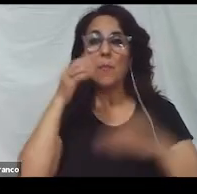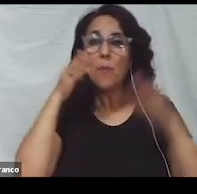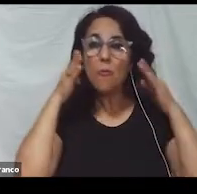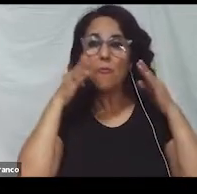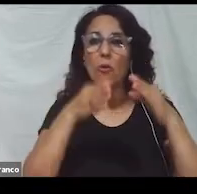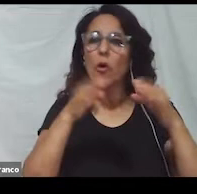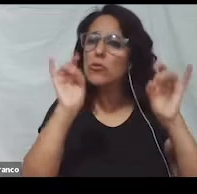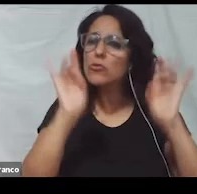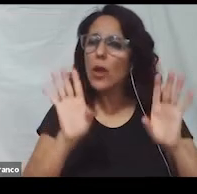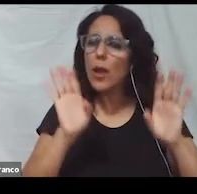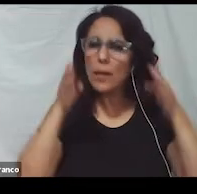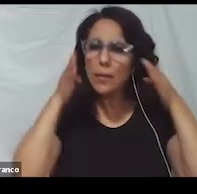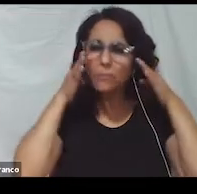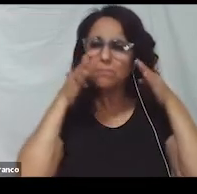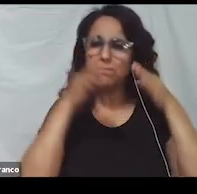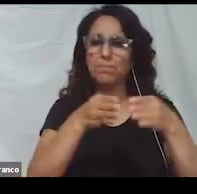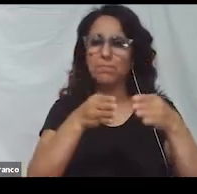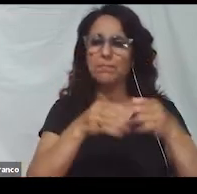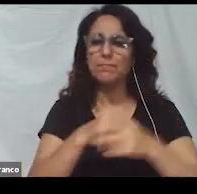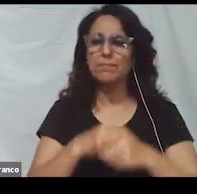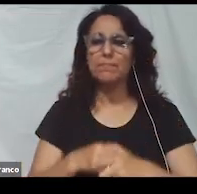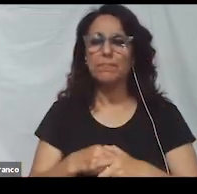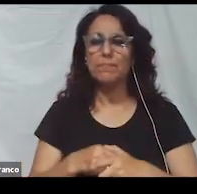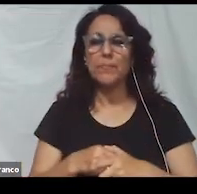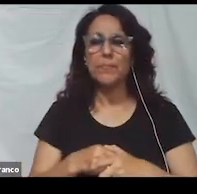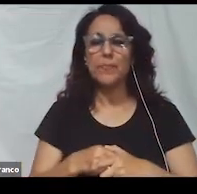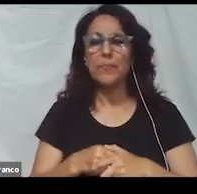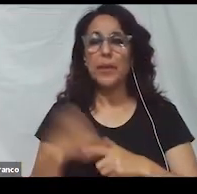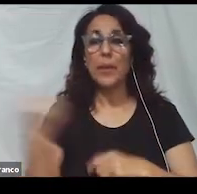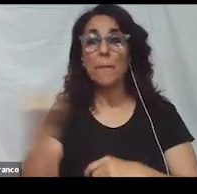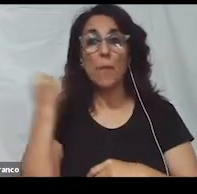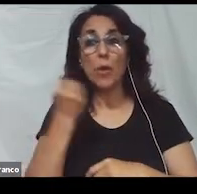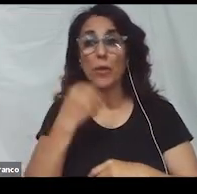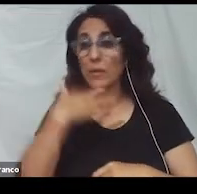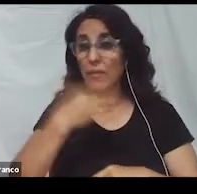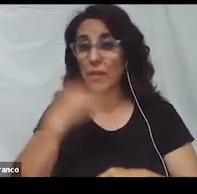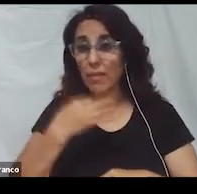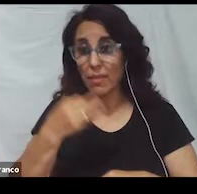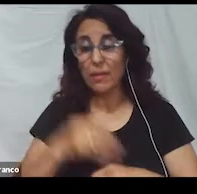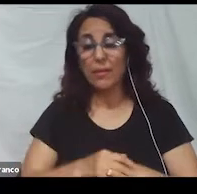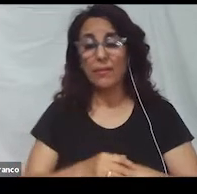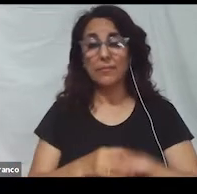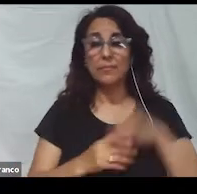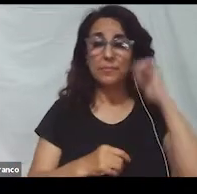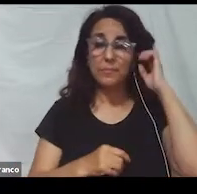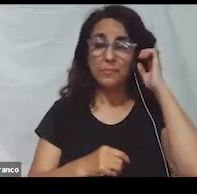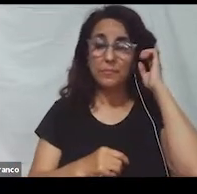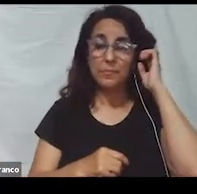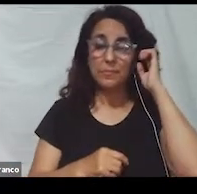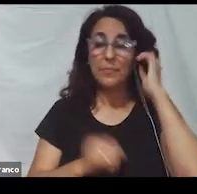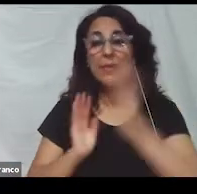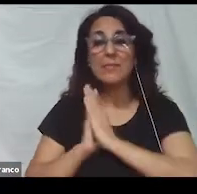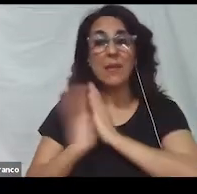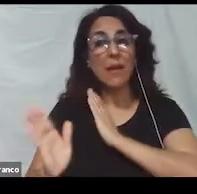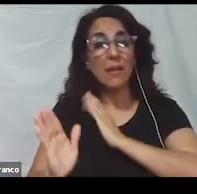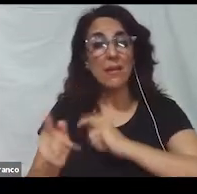usuario tiene necesariamente que elegir una opción de ahí y además también le da la importancia necesaria, ¿no? Y hay que